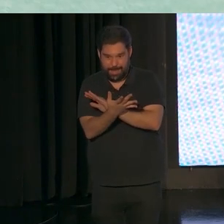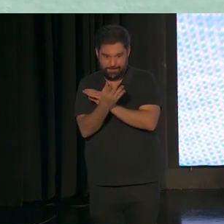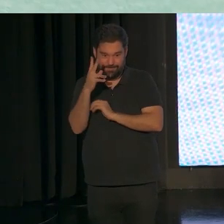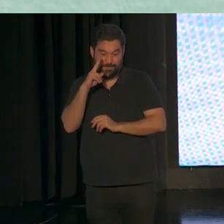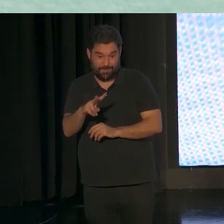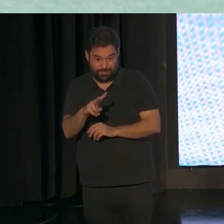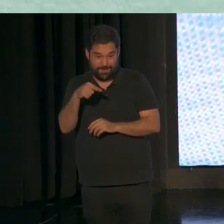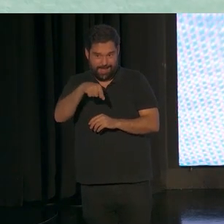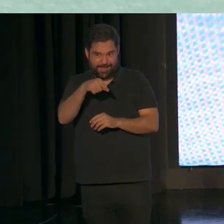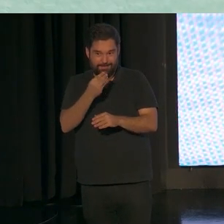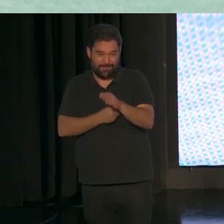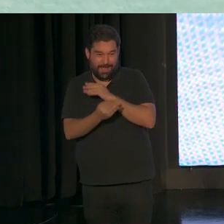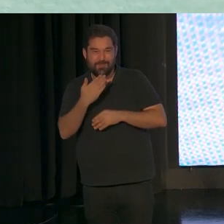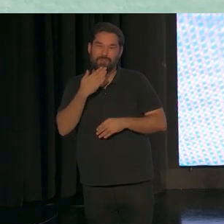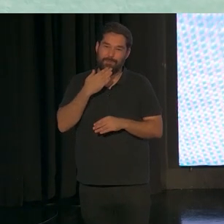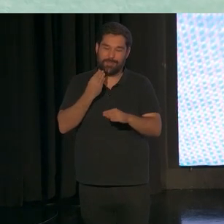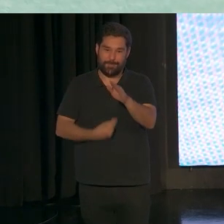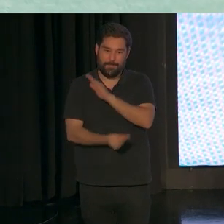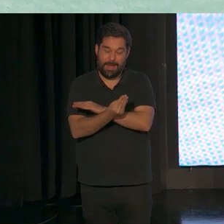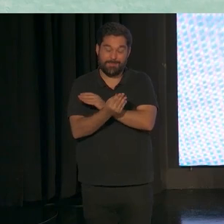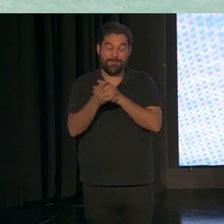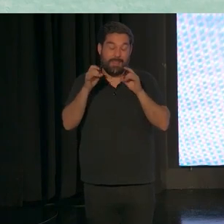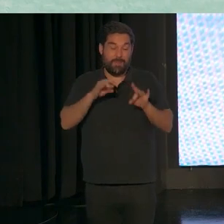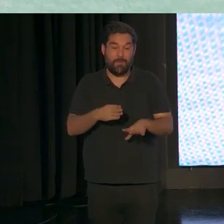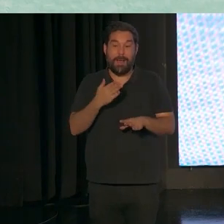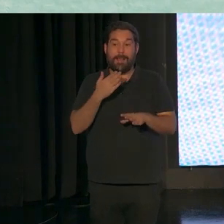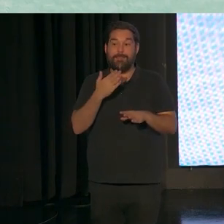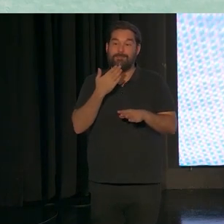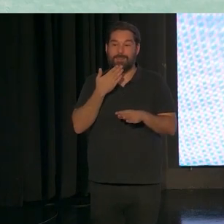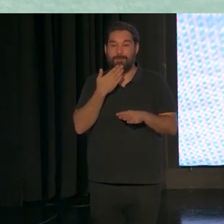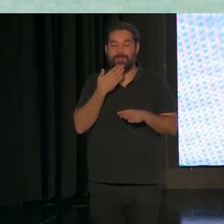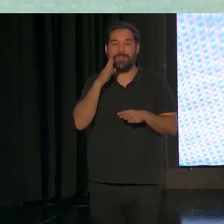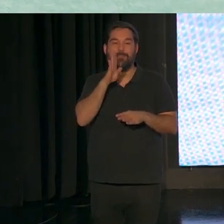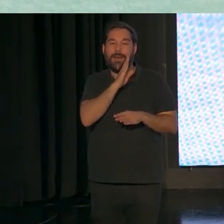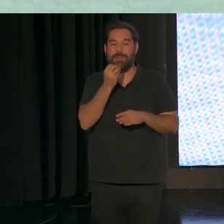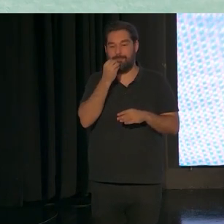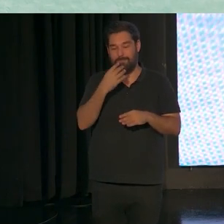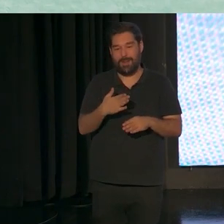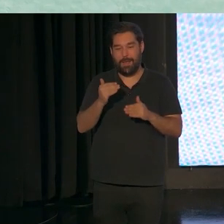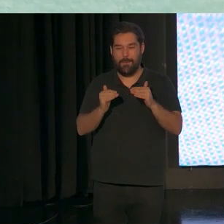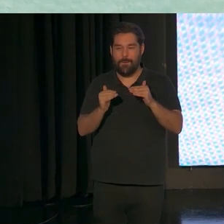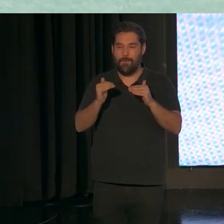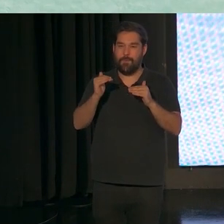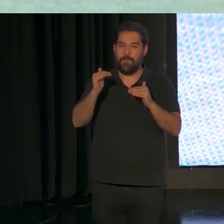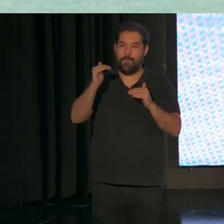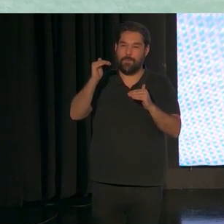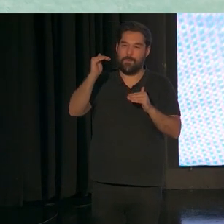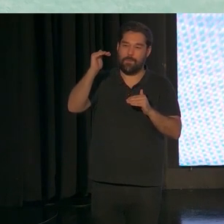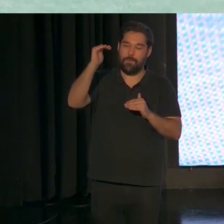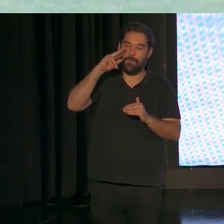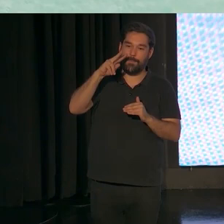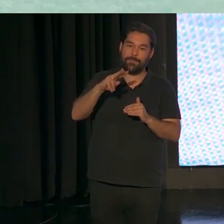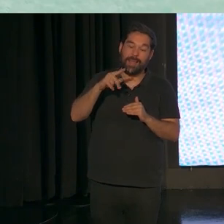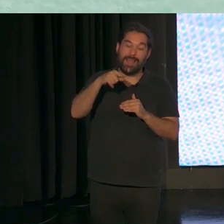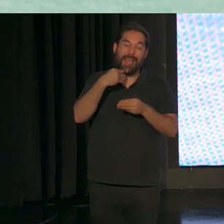parió y como buena madre pues nos cuidó nos acompañó y nos vio crecer y hizo algo